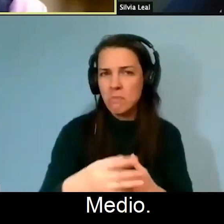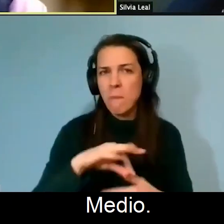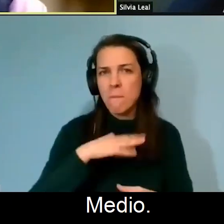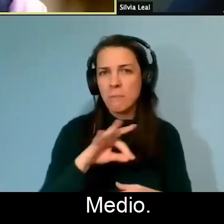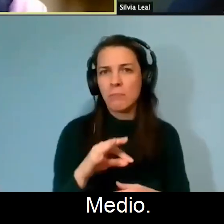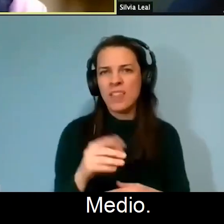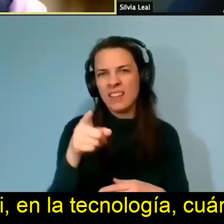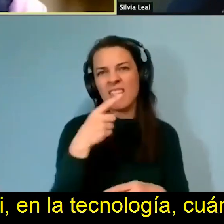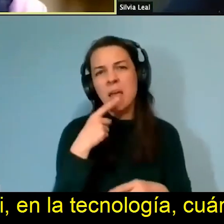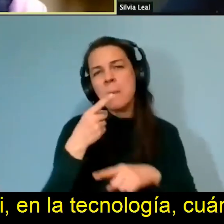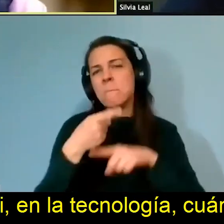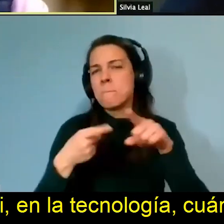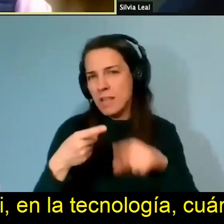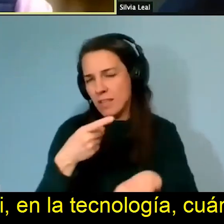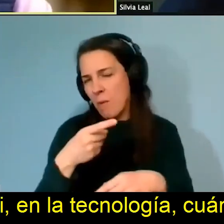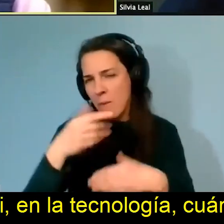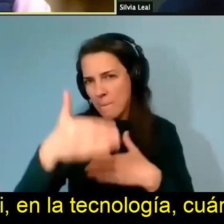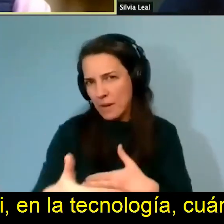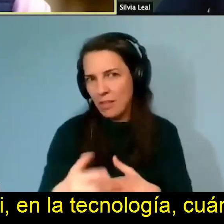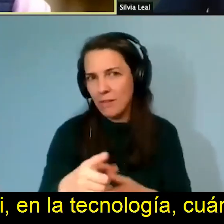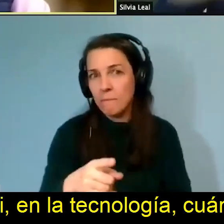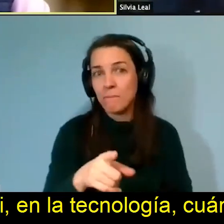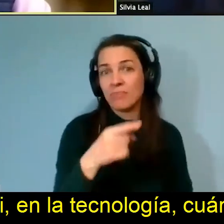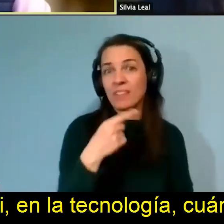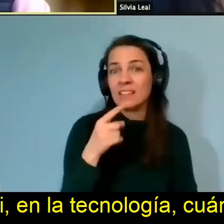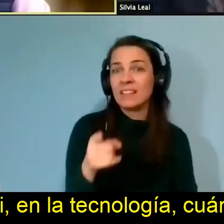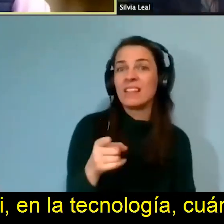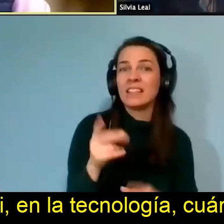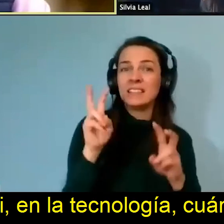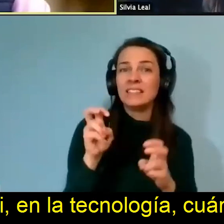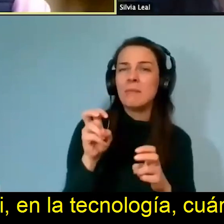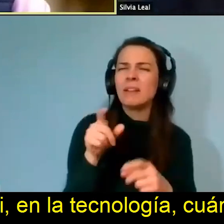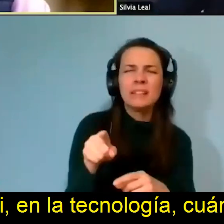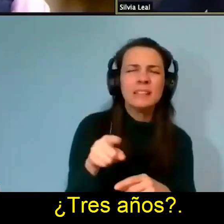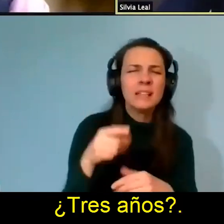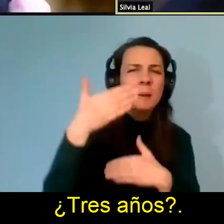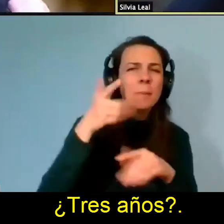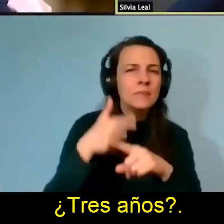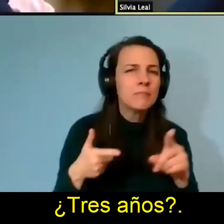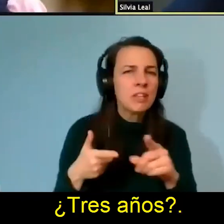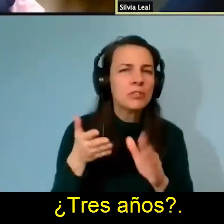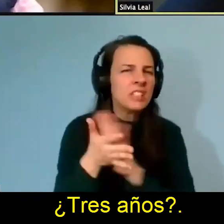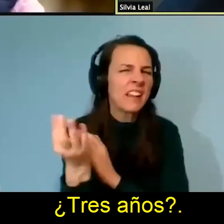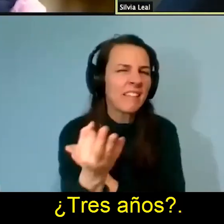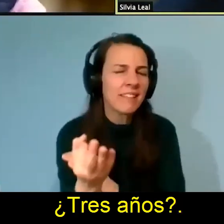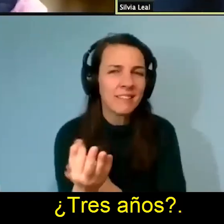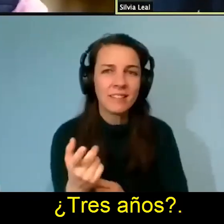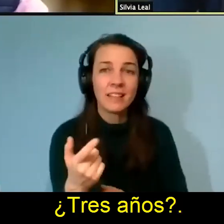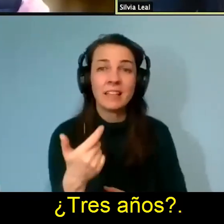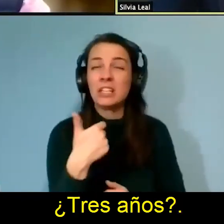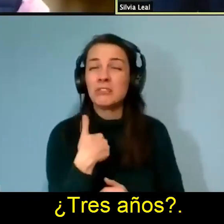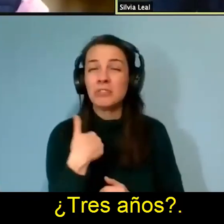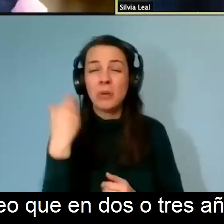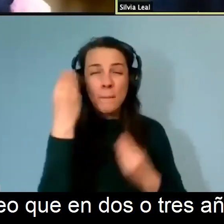probablemente medio, muy cercano, ¿no? Medio para ti en la tecnología, ¿cuánto puede ser? ¿3 años? Bueno, yo creo